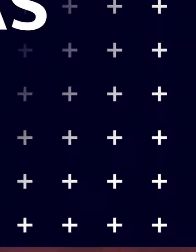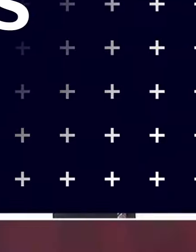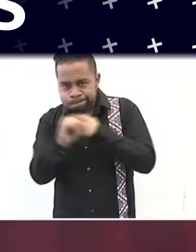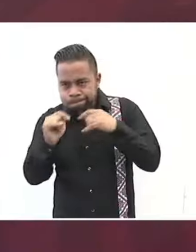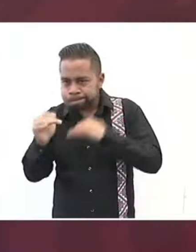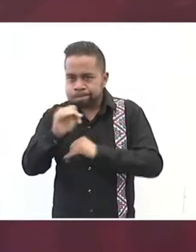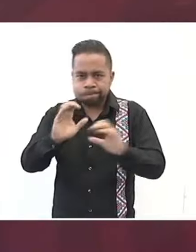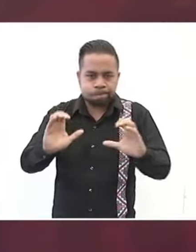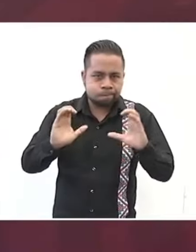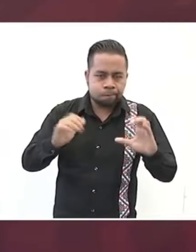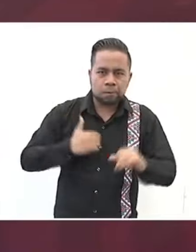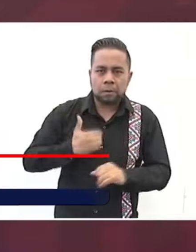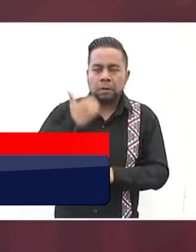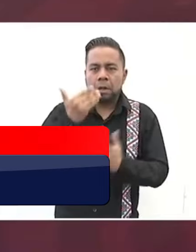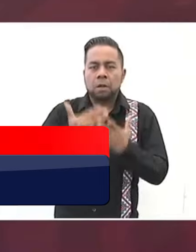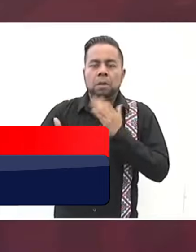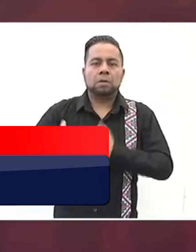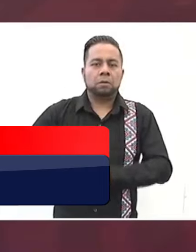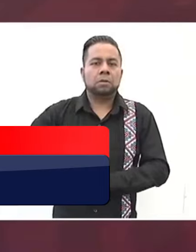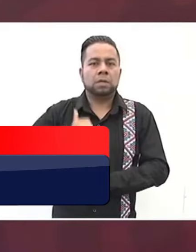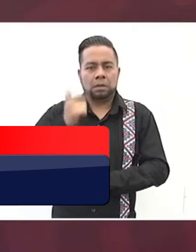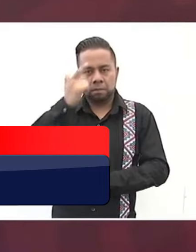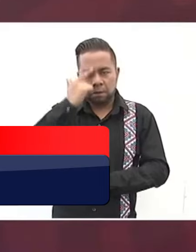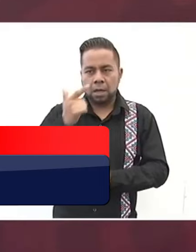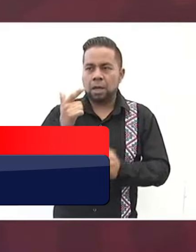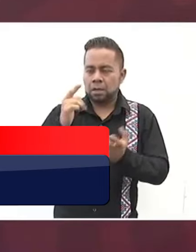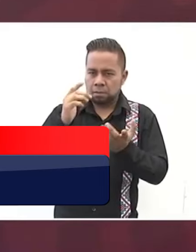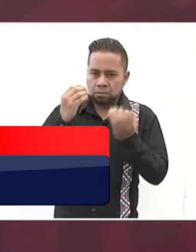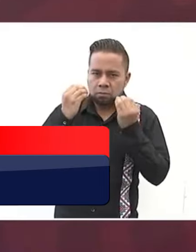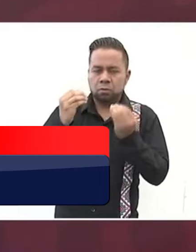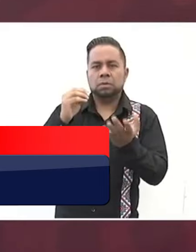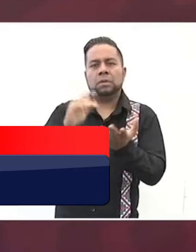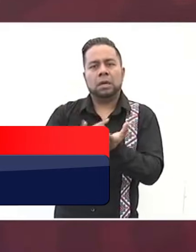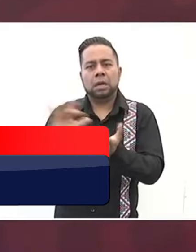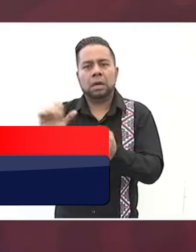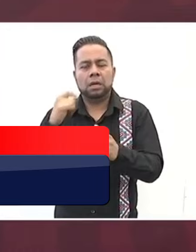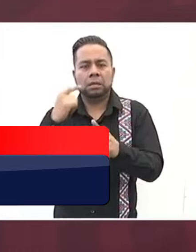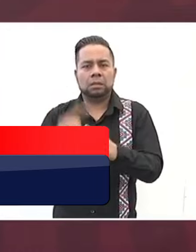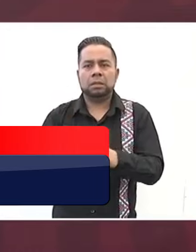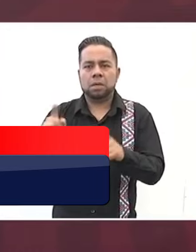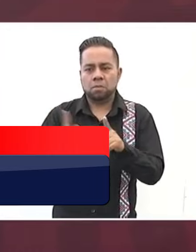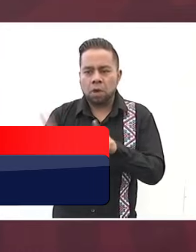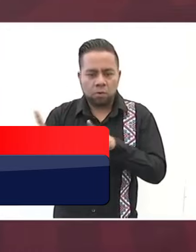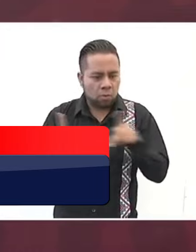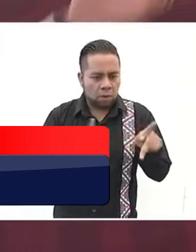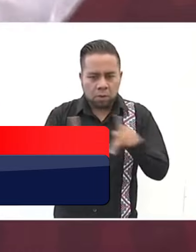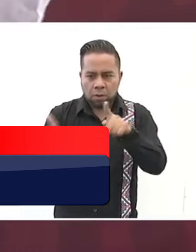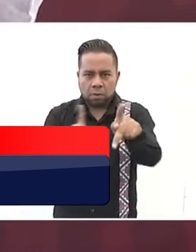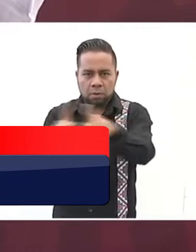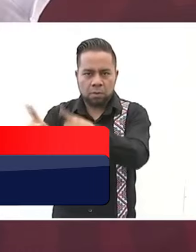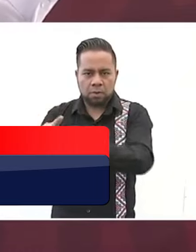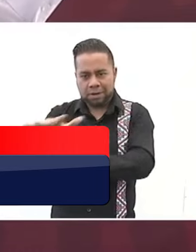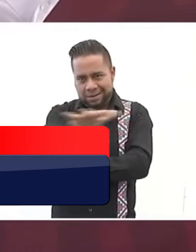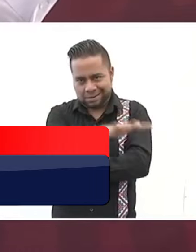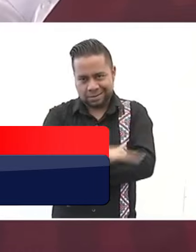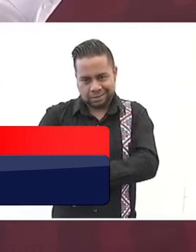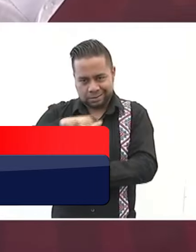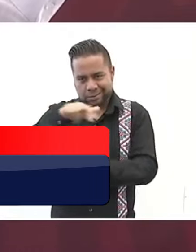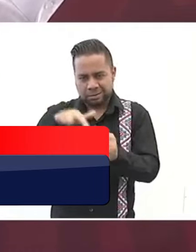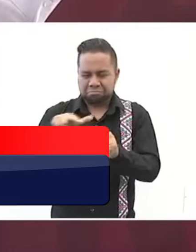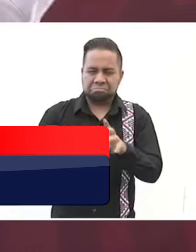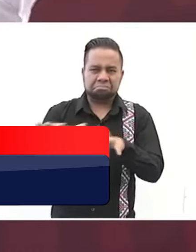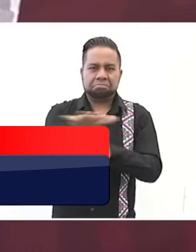obra. Yo quiero aquí aprovechar para agradecer mucho a las comunidades de toda esta